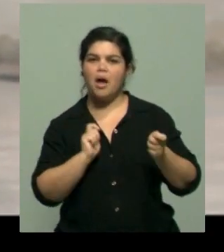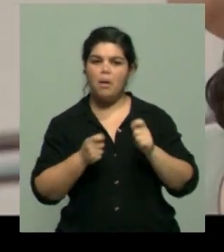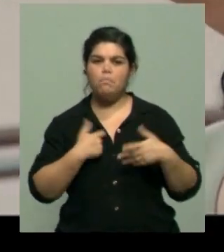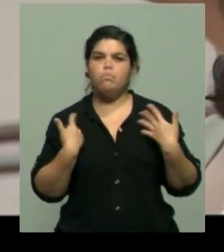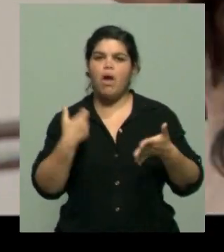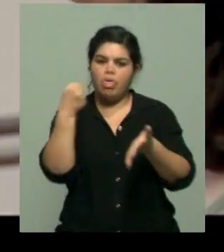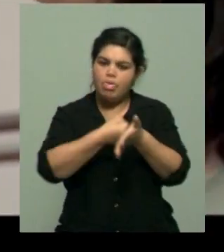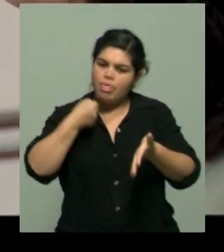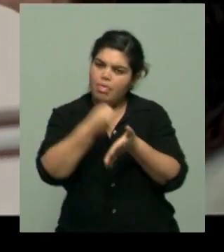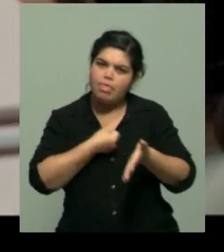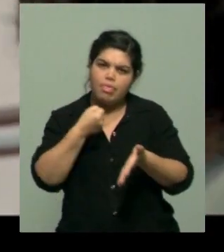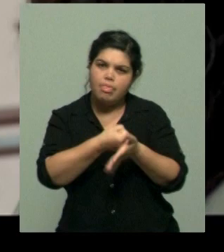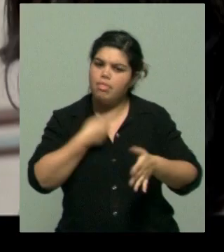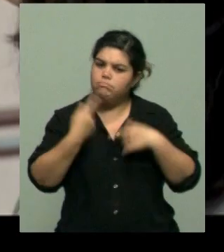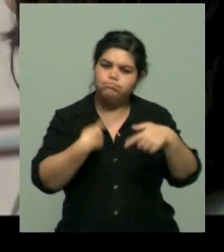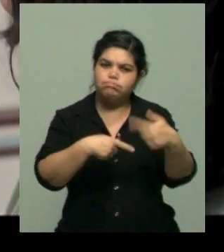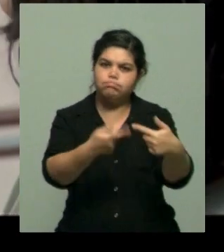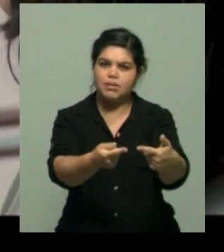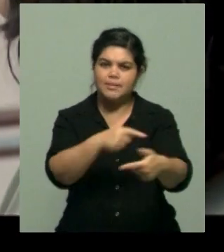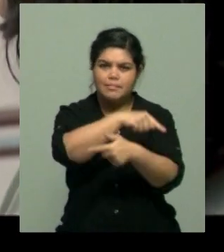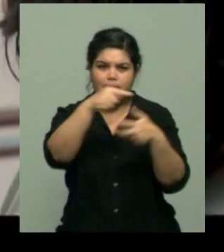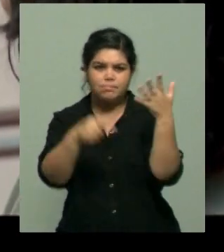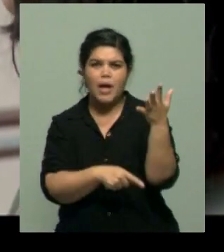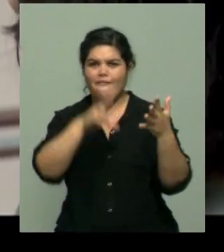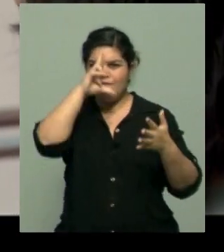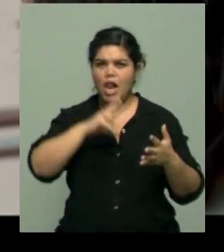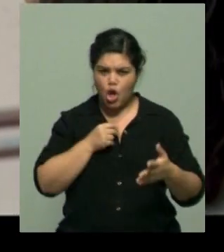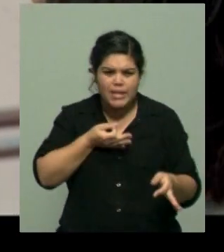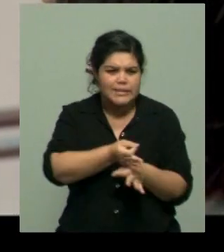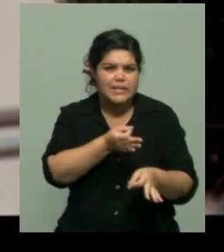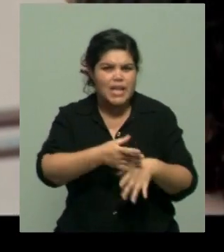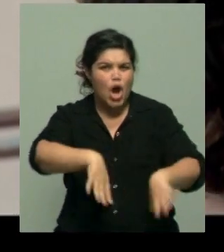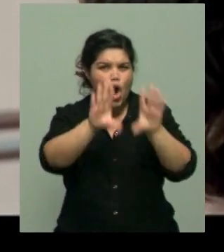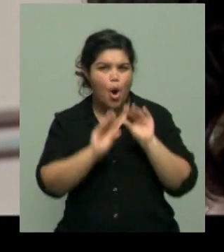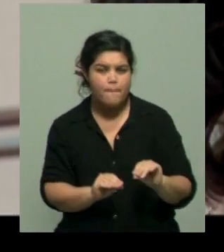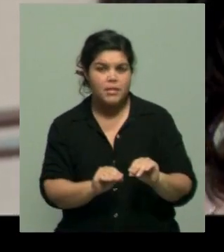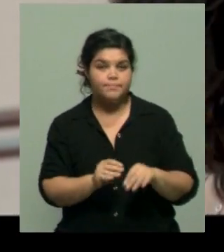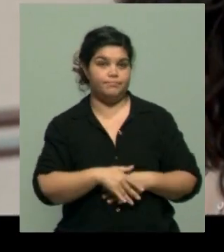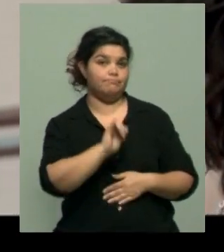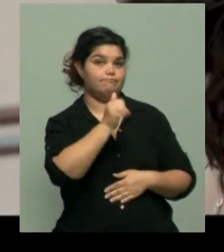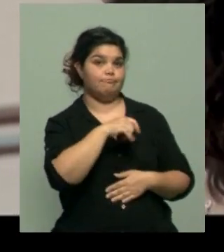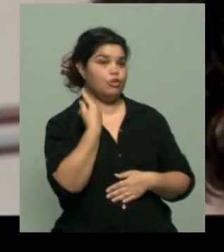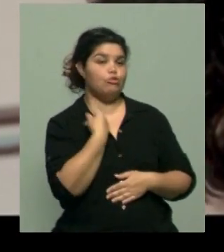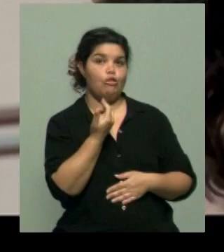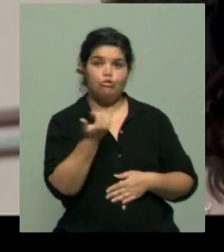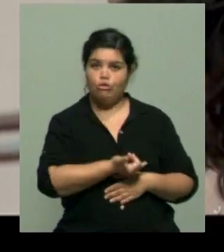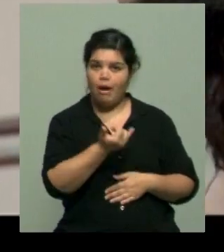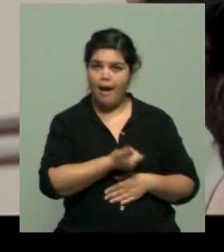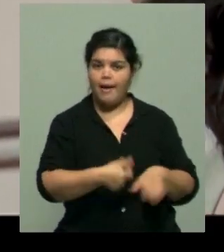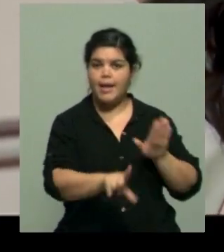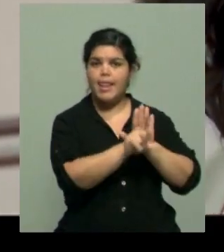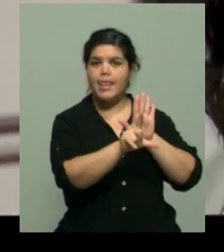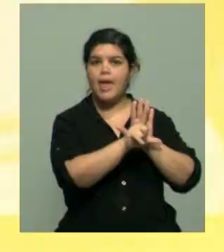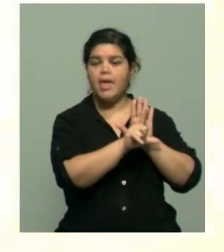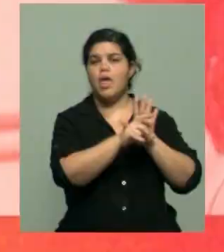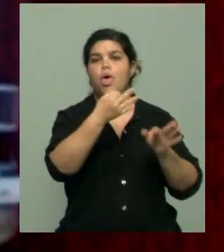decir. Ahora, ¿realmente lo logra el sistema educativo nacional? Sí, porque nosotros tenemos la Ley de Educación Nacional que está